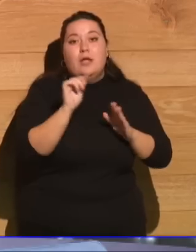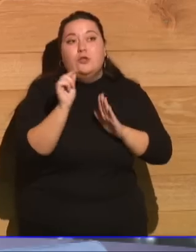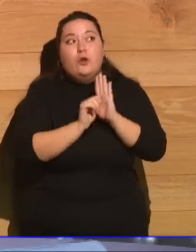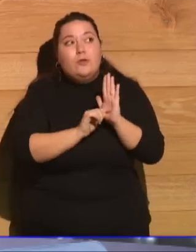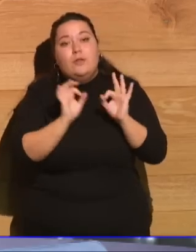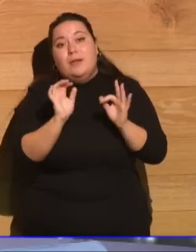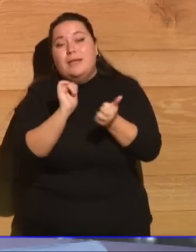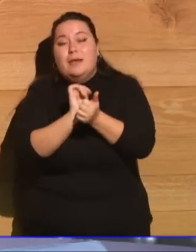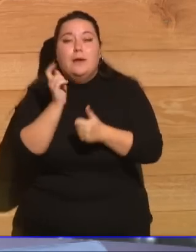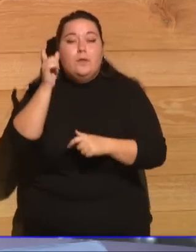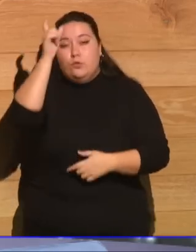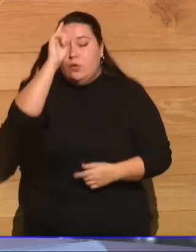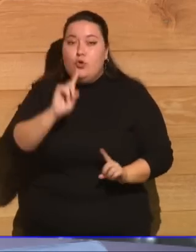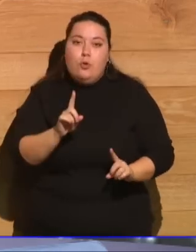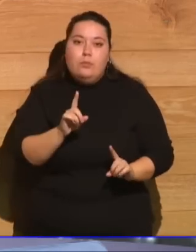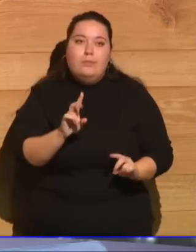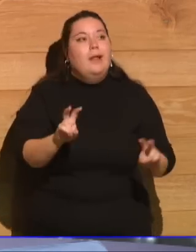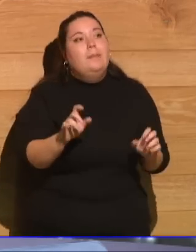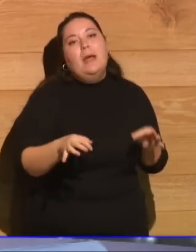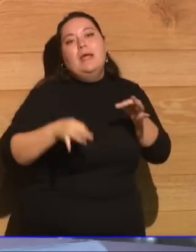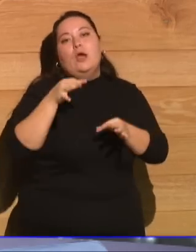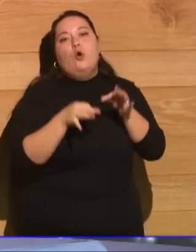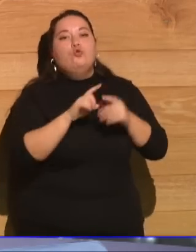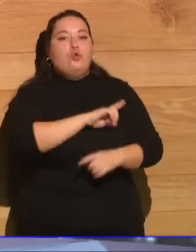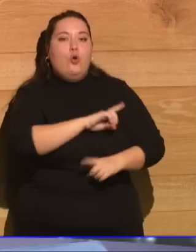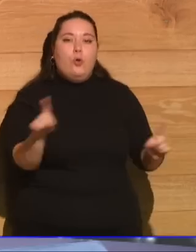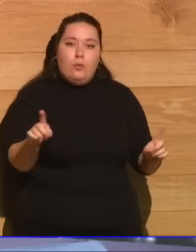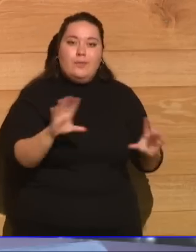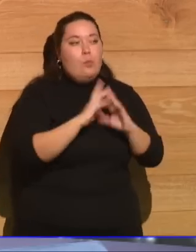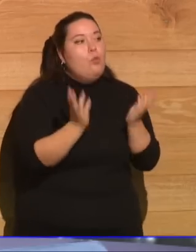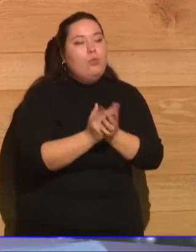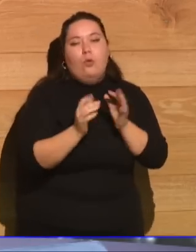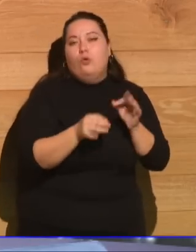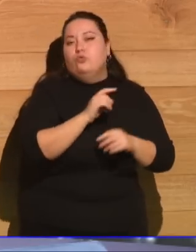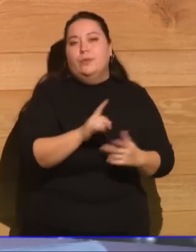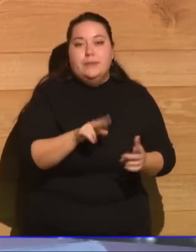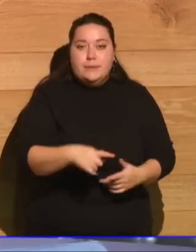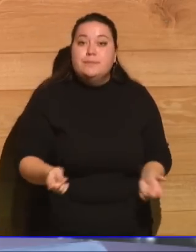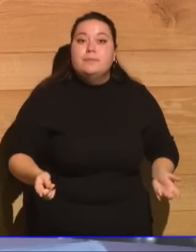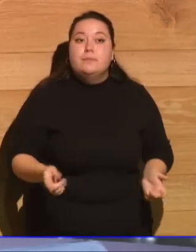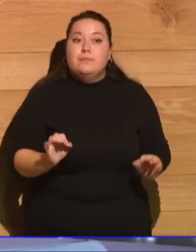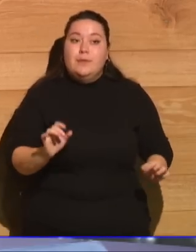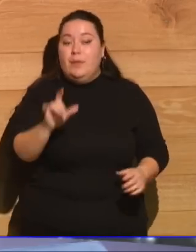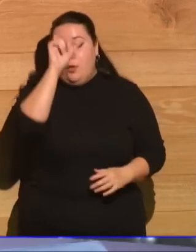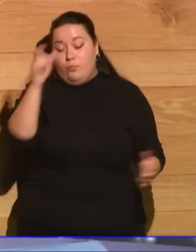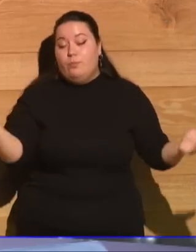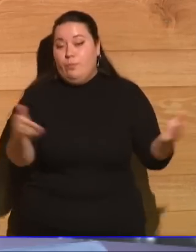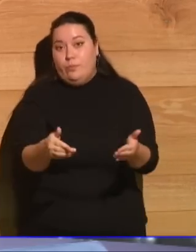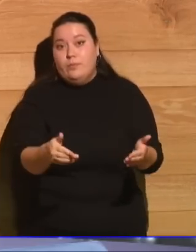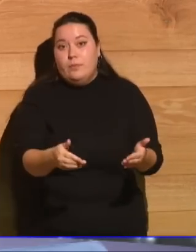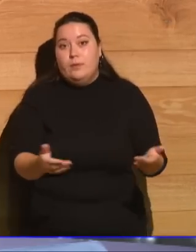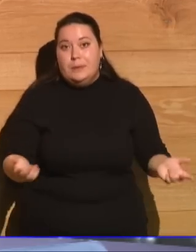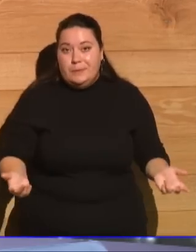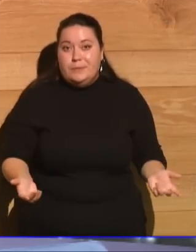cárceles turcas, sino sobre la injusticia en el mundo, lo injusto que es todo. Solo que lo vamos a ubicar en Turquía. Y lo que va a